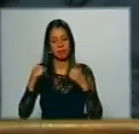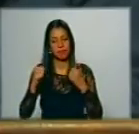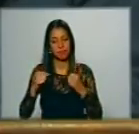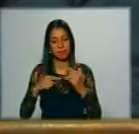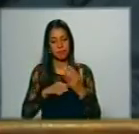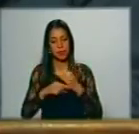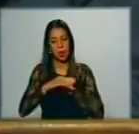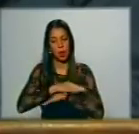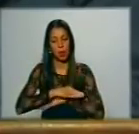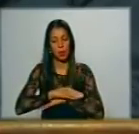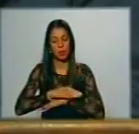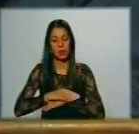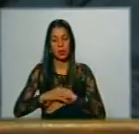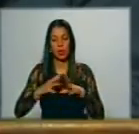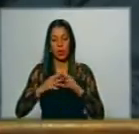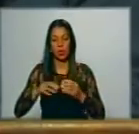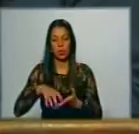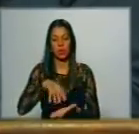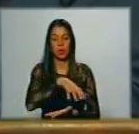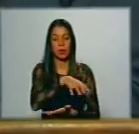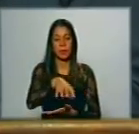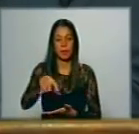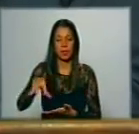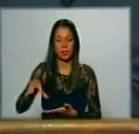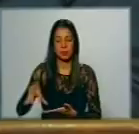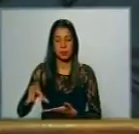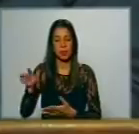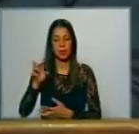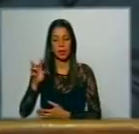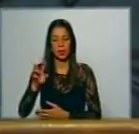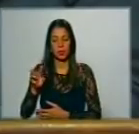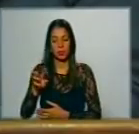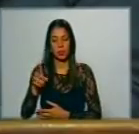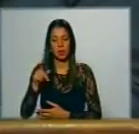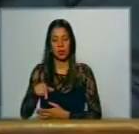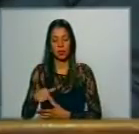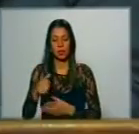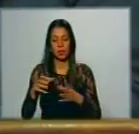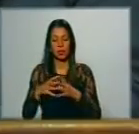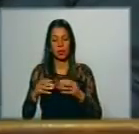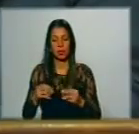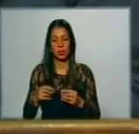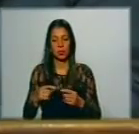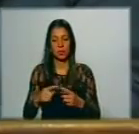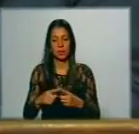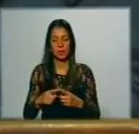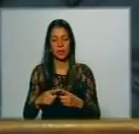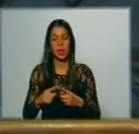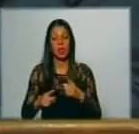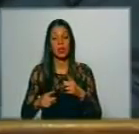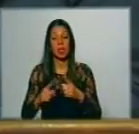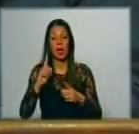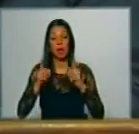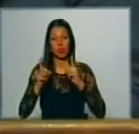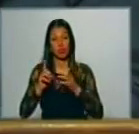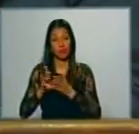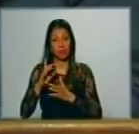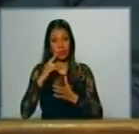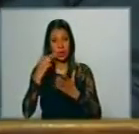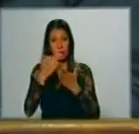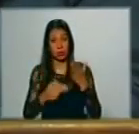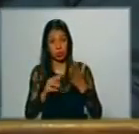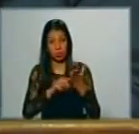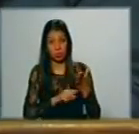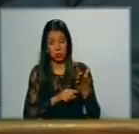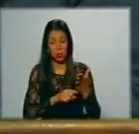cumplimiento en todo el territorio nacional y se reputarán válidos, salvo que el acto que los